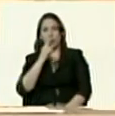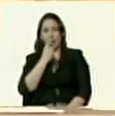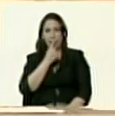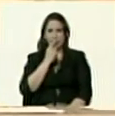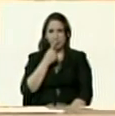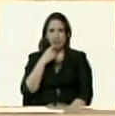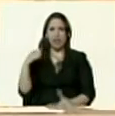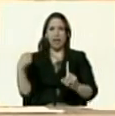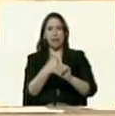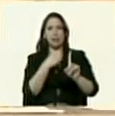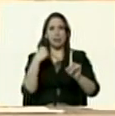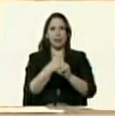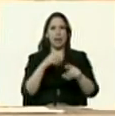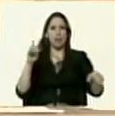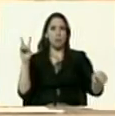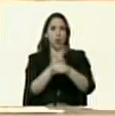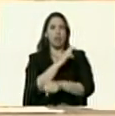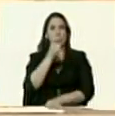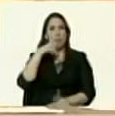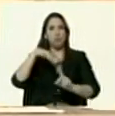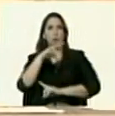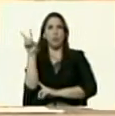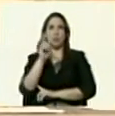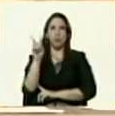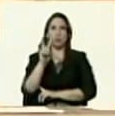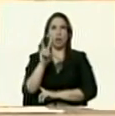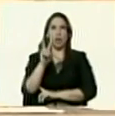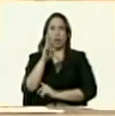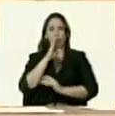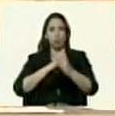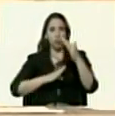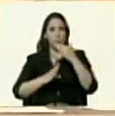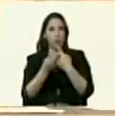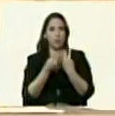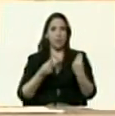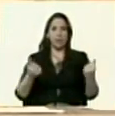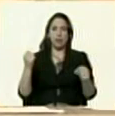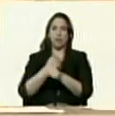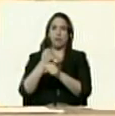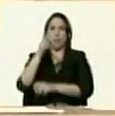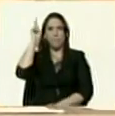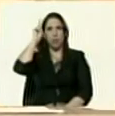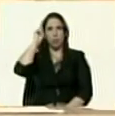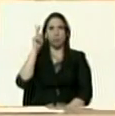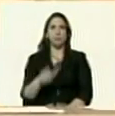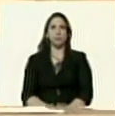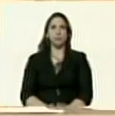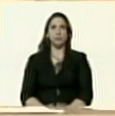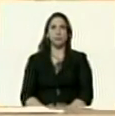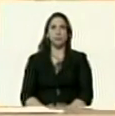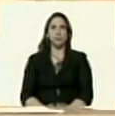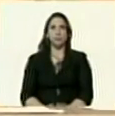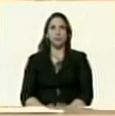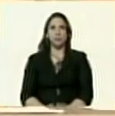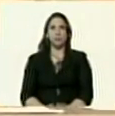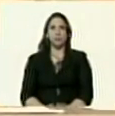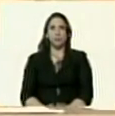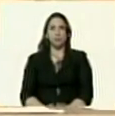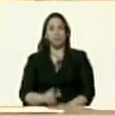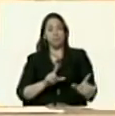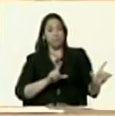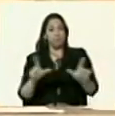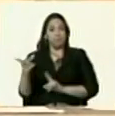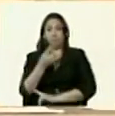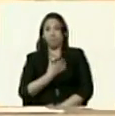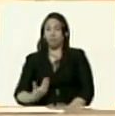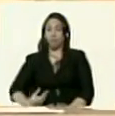y violenta al pueblo de Venezuela que noblemente trabaja en el Perú. Así de sencillo. Estamos listos, vicepresidente,